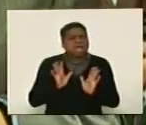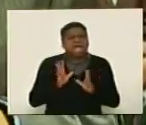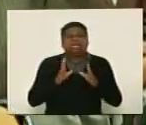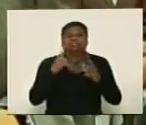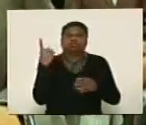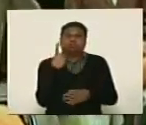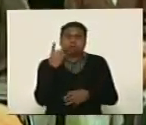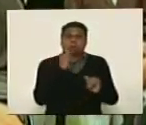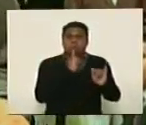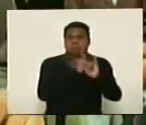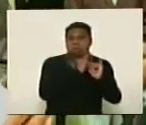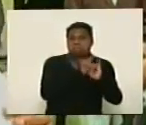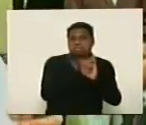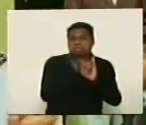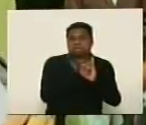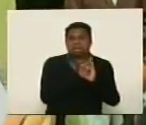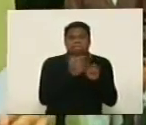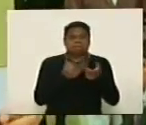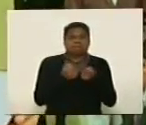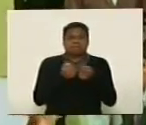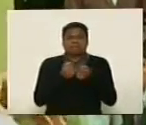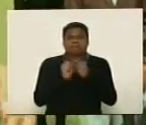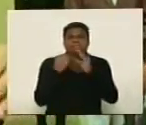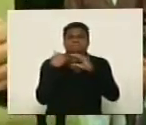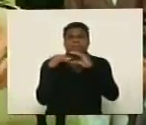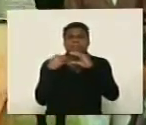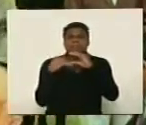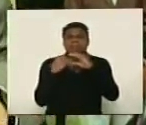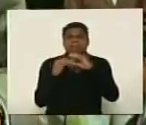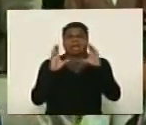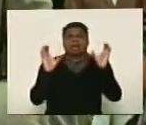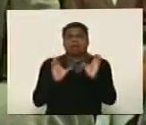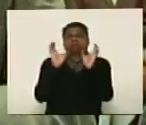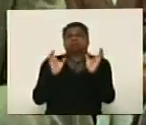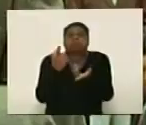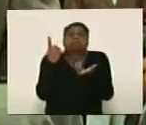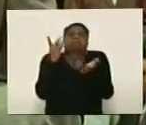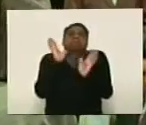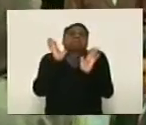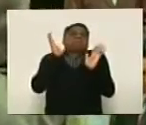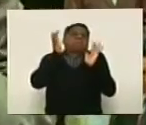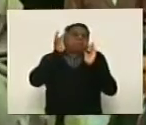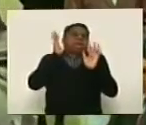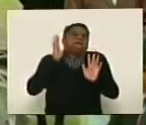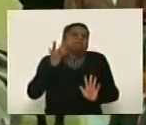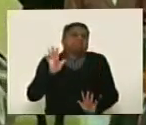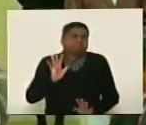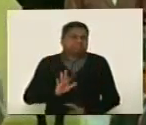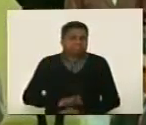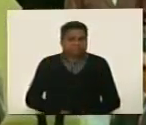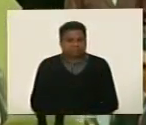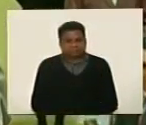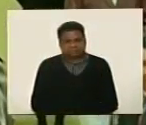tecnológico, ¿no? En algunos casos. En otros han pretendido